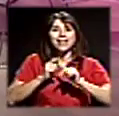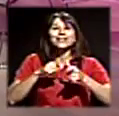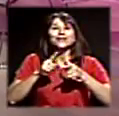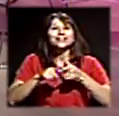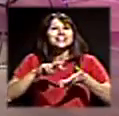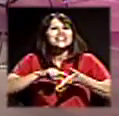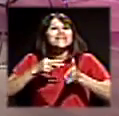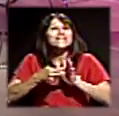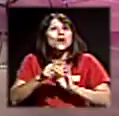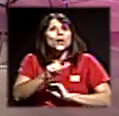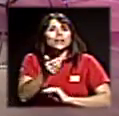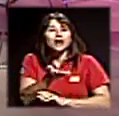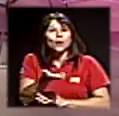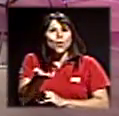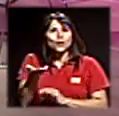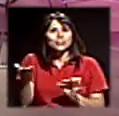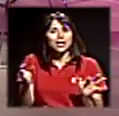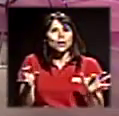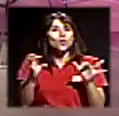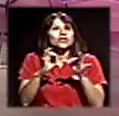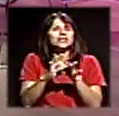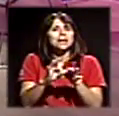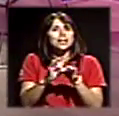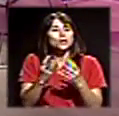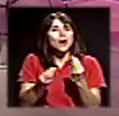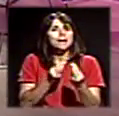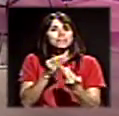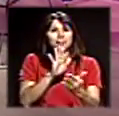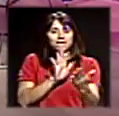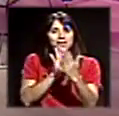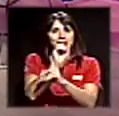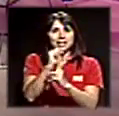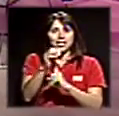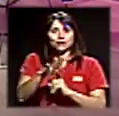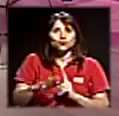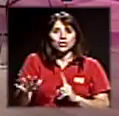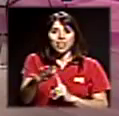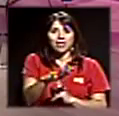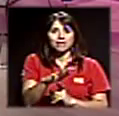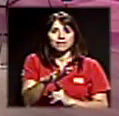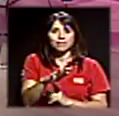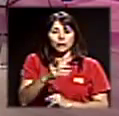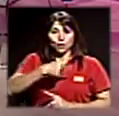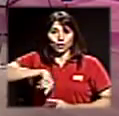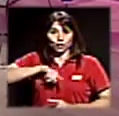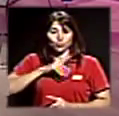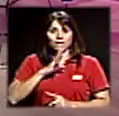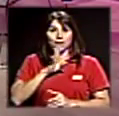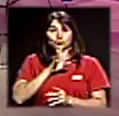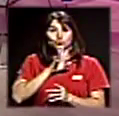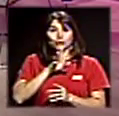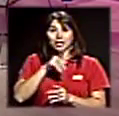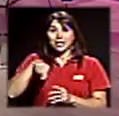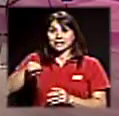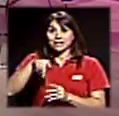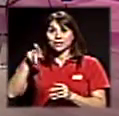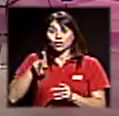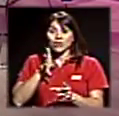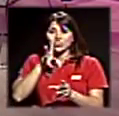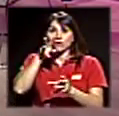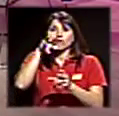otra cosa con respecto al enfrentarse a la sociedad y cuando hablamos de inserción positiva de la sociedad,